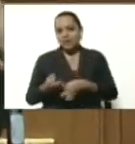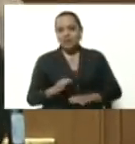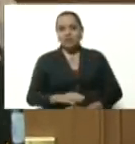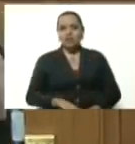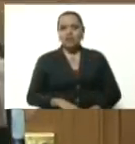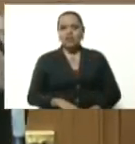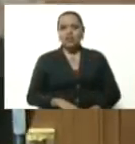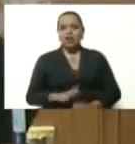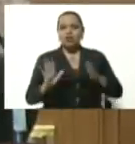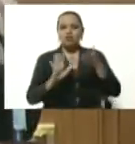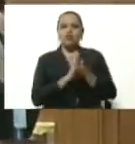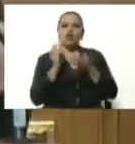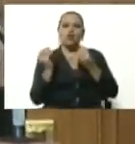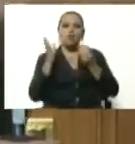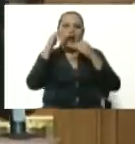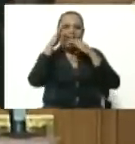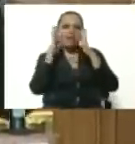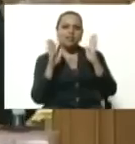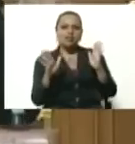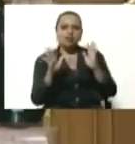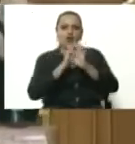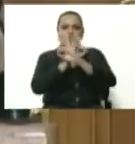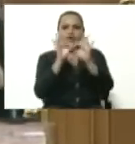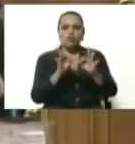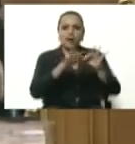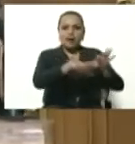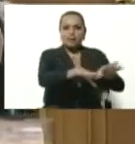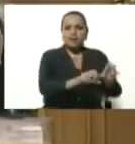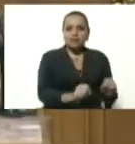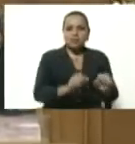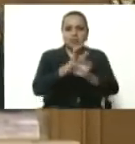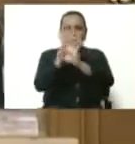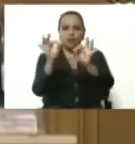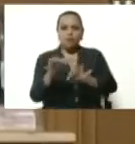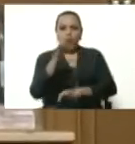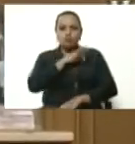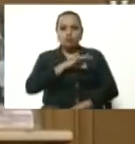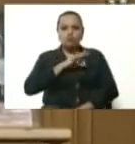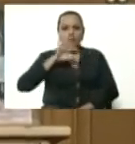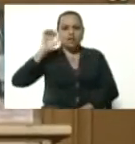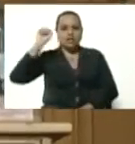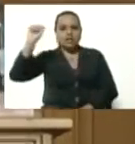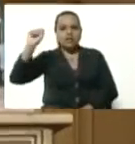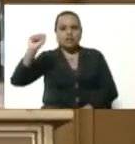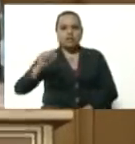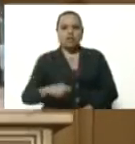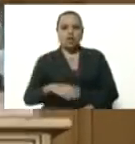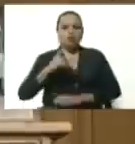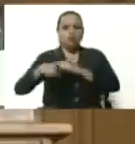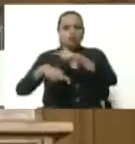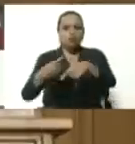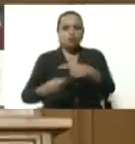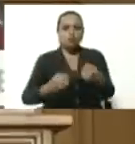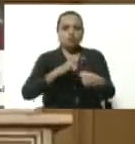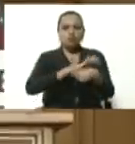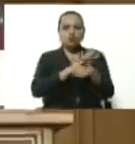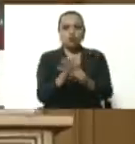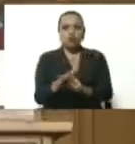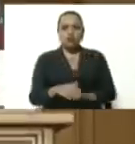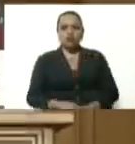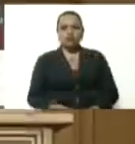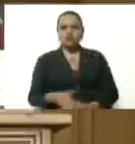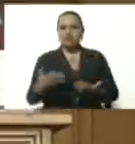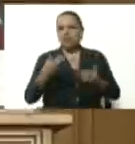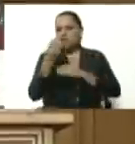diferencia de atención entre los modelos, el capitalista y el socialista, a una crisis como la del coronavirus. ¿Qué